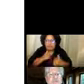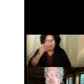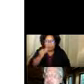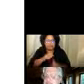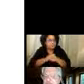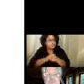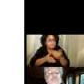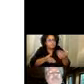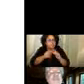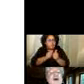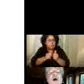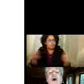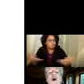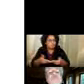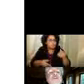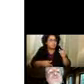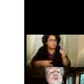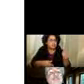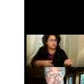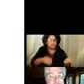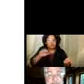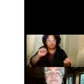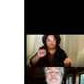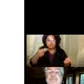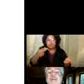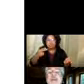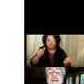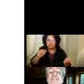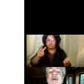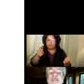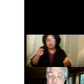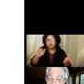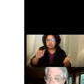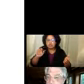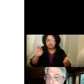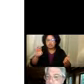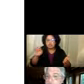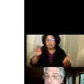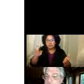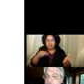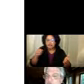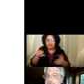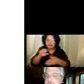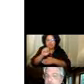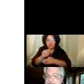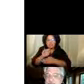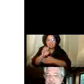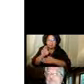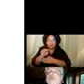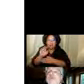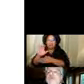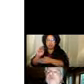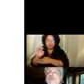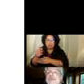historias personales. Así que vamos a empezar por introducir a Shana Frisby y Esteban, Esteban